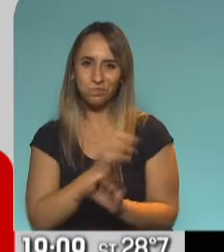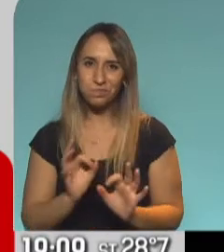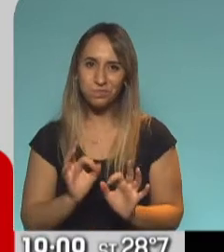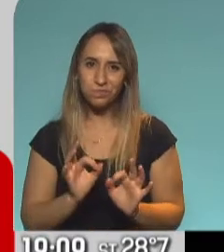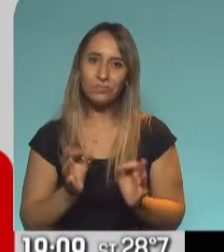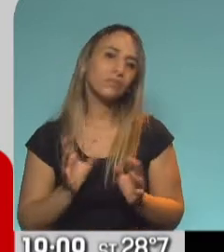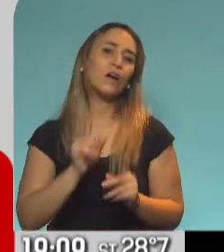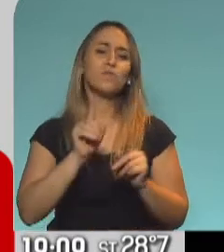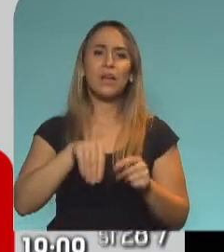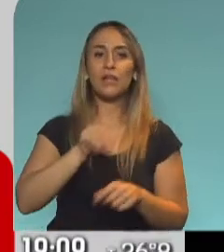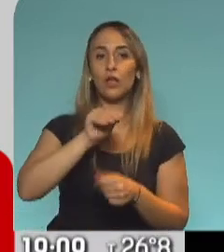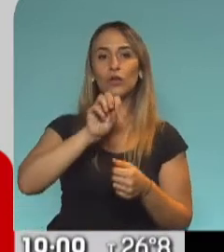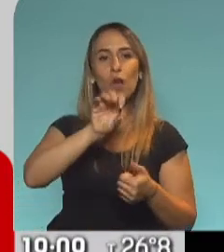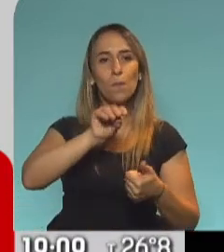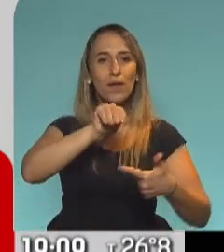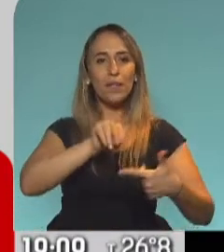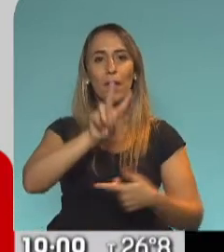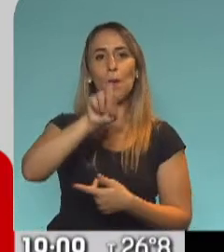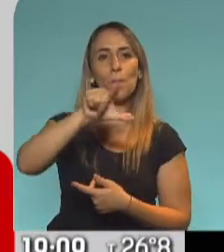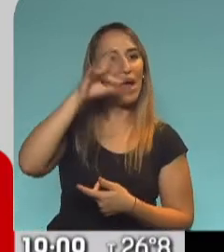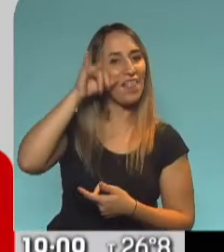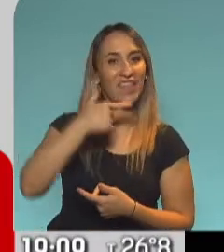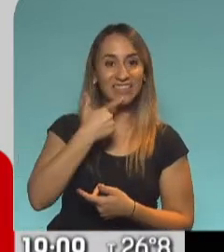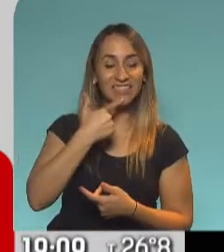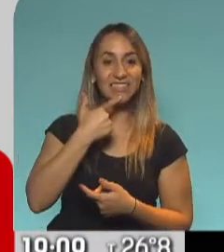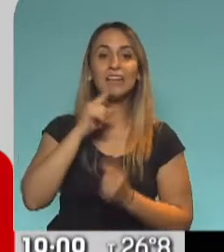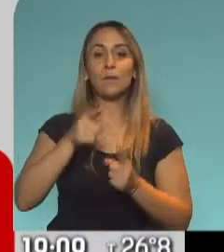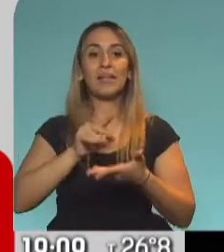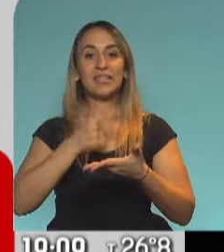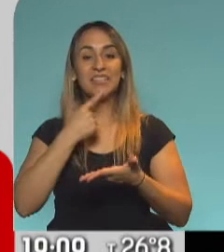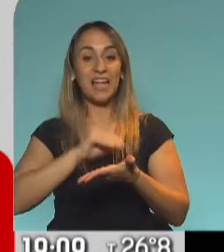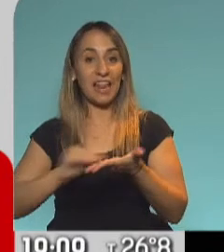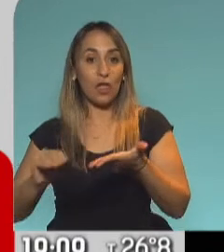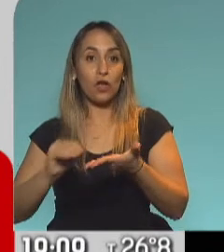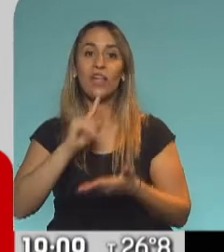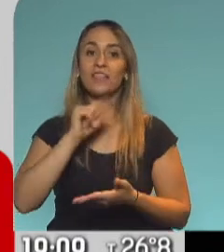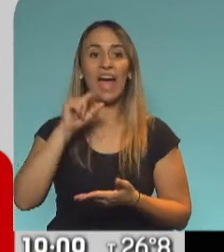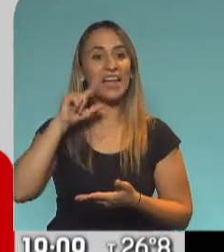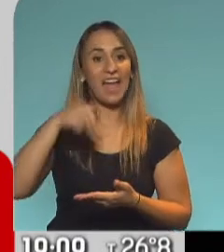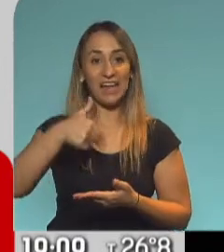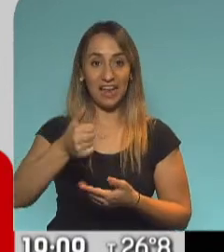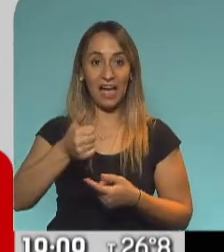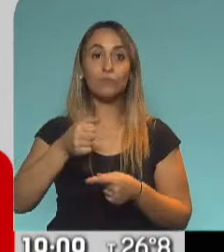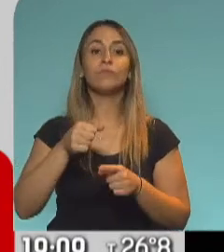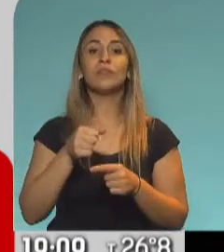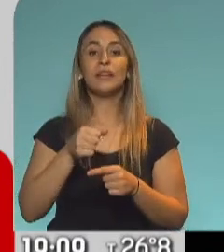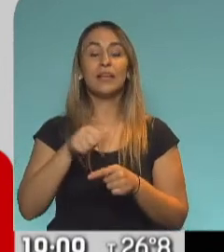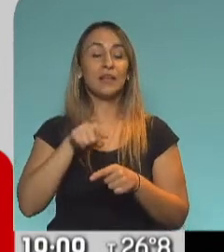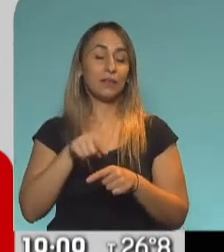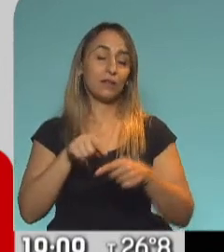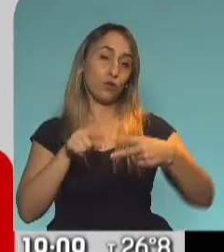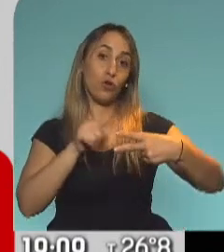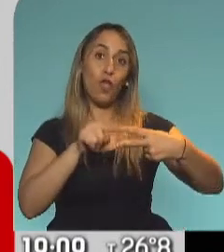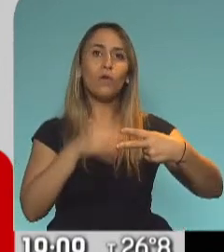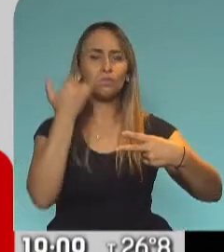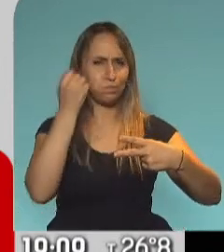los nombres de Eduardo Valdés, el diputado nacional, sí, y el senador Jorge Tayana, que, recordemos, lo que ellos explicaron